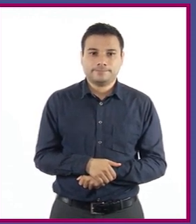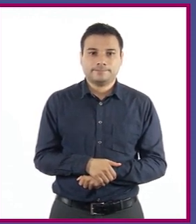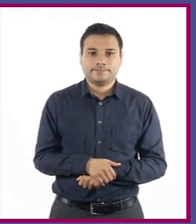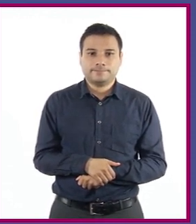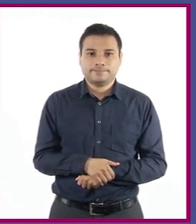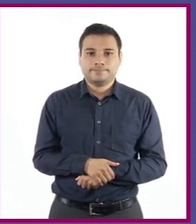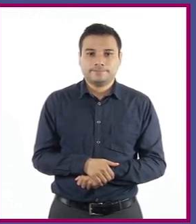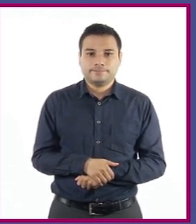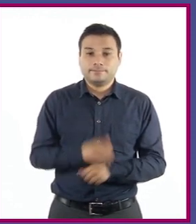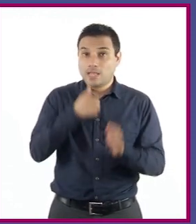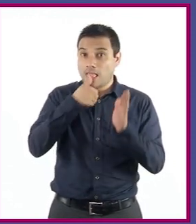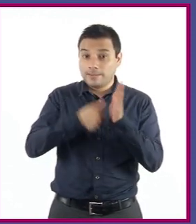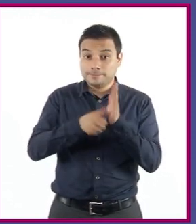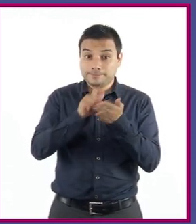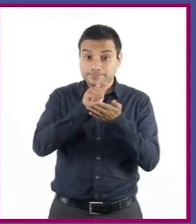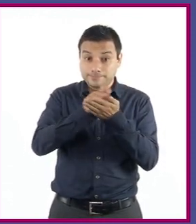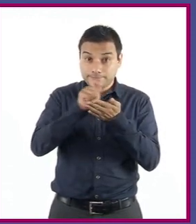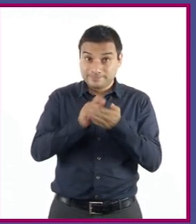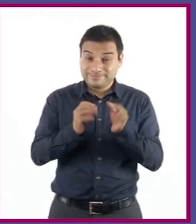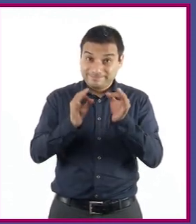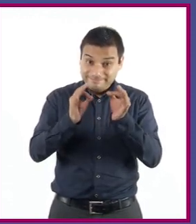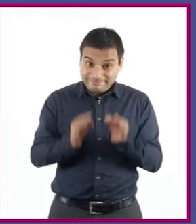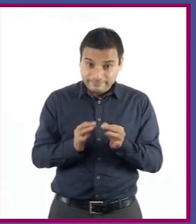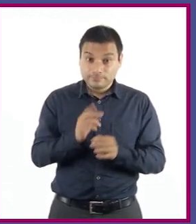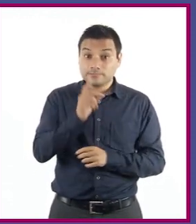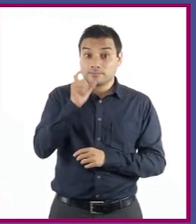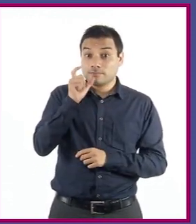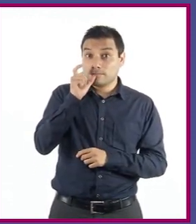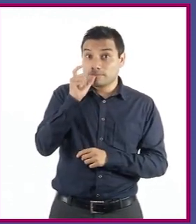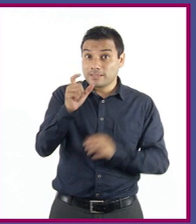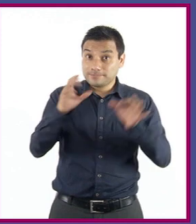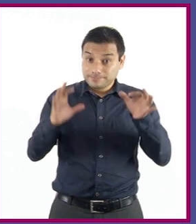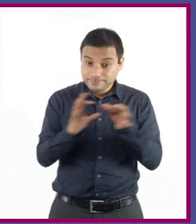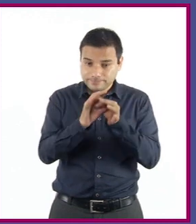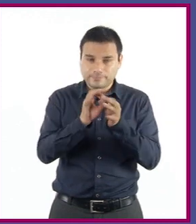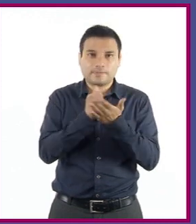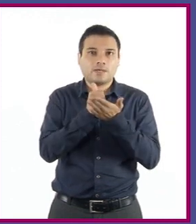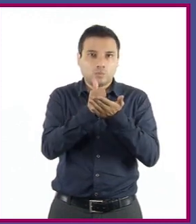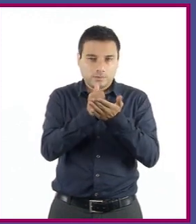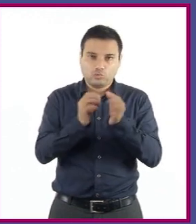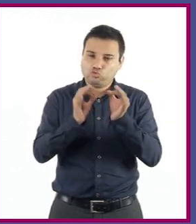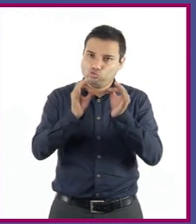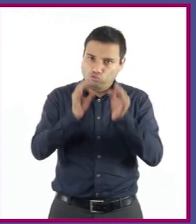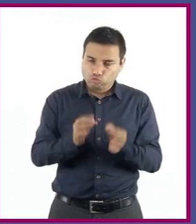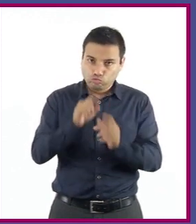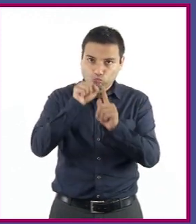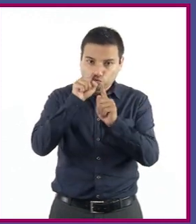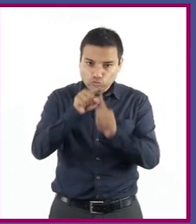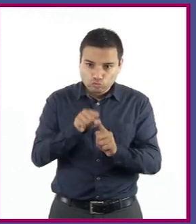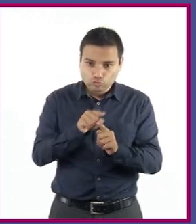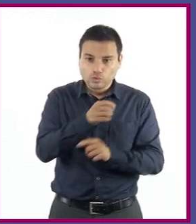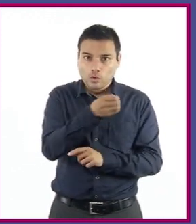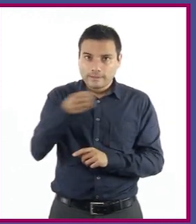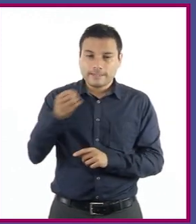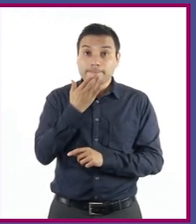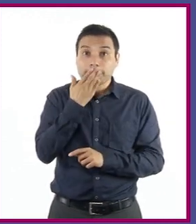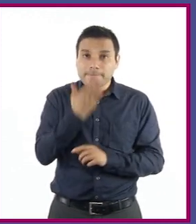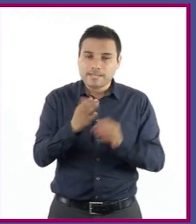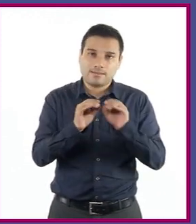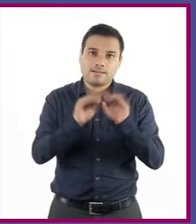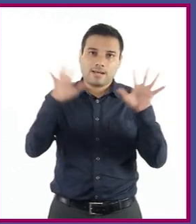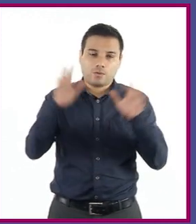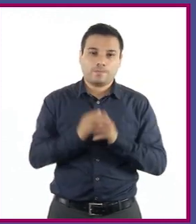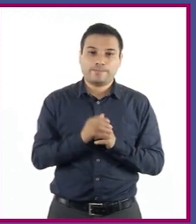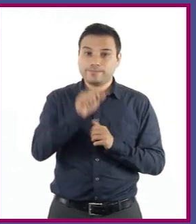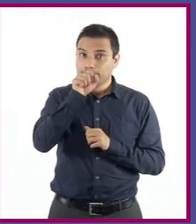Cuando se escribe una carta formal, los conectores son los que nos ayudan a darle precisión a los puntos, a organizar las ideas de manera clara y